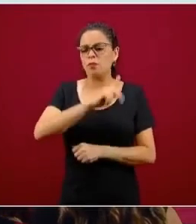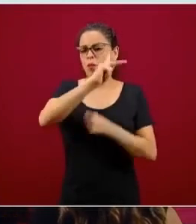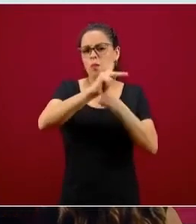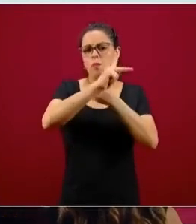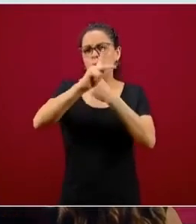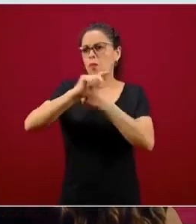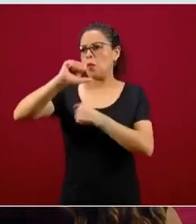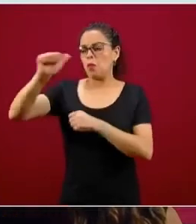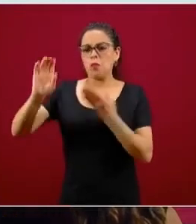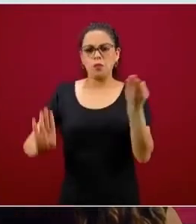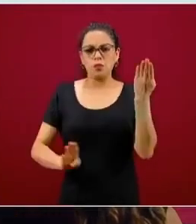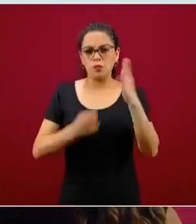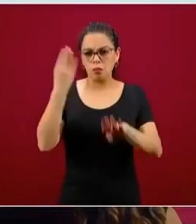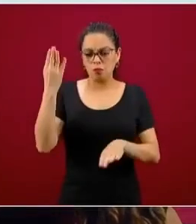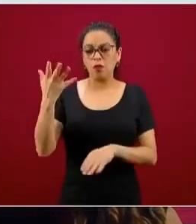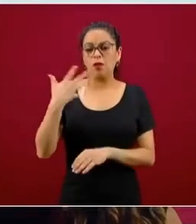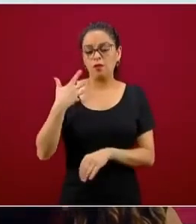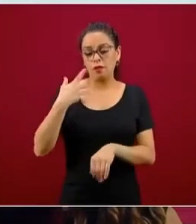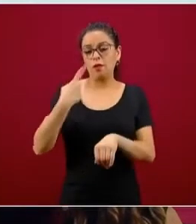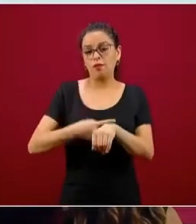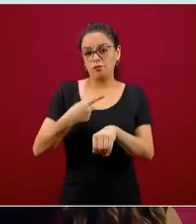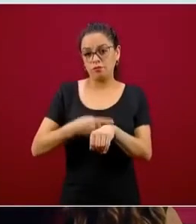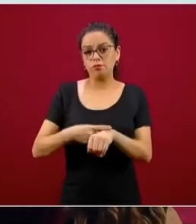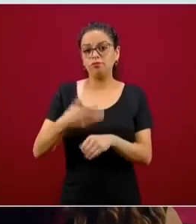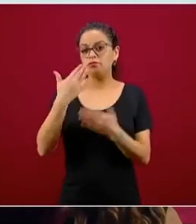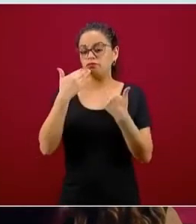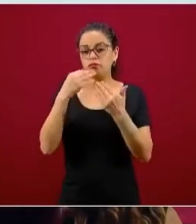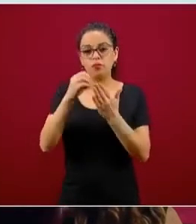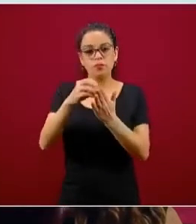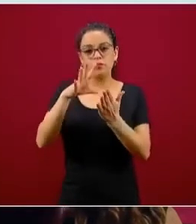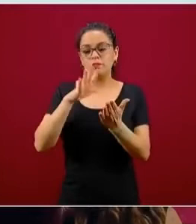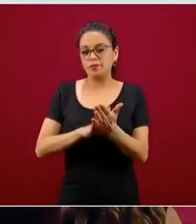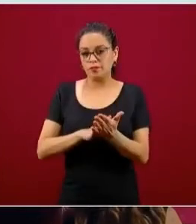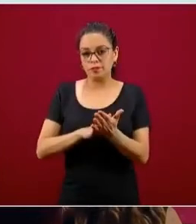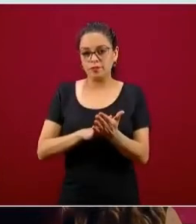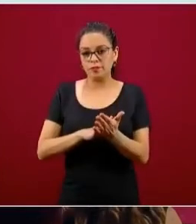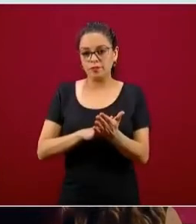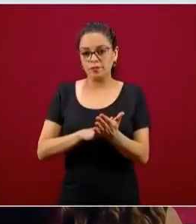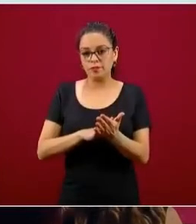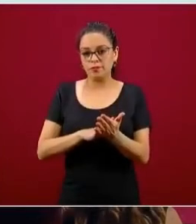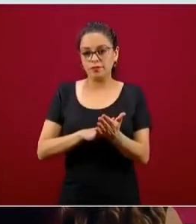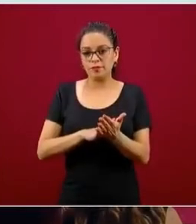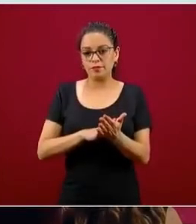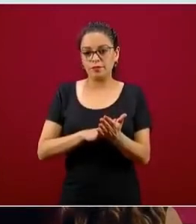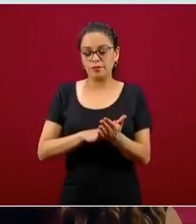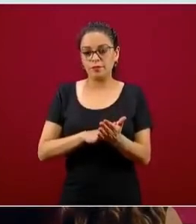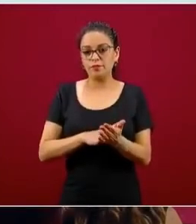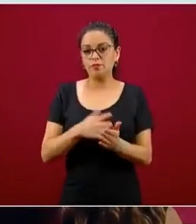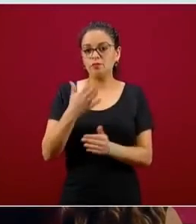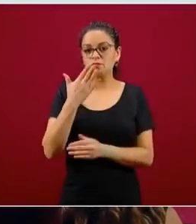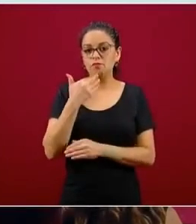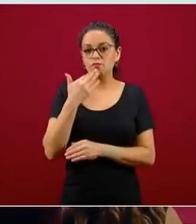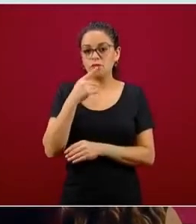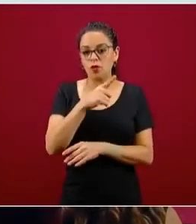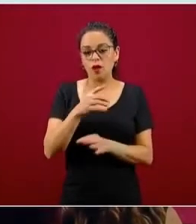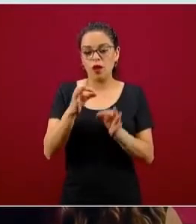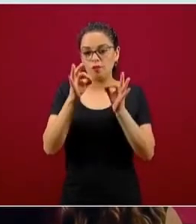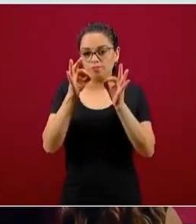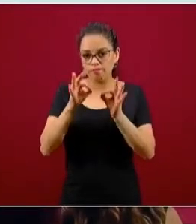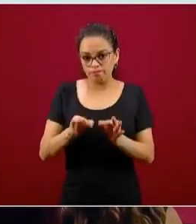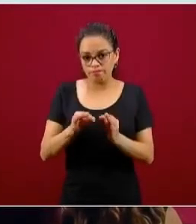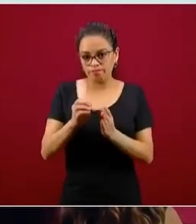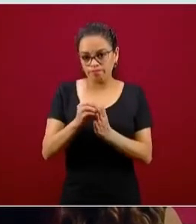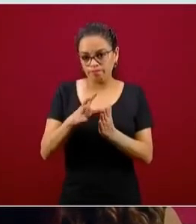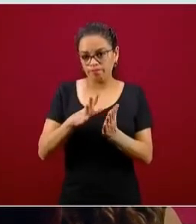casos que no se registran de manera directa y que no estén contenidos exactamente al interior, en cuyo